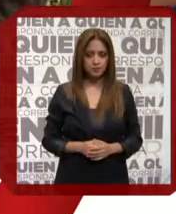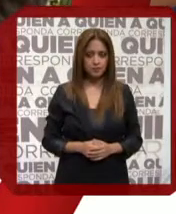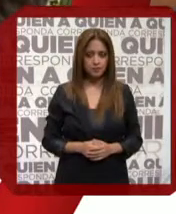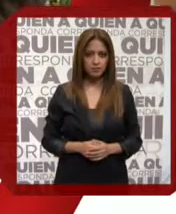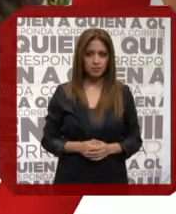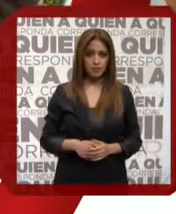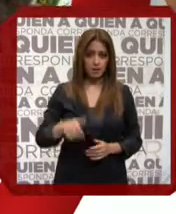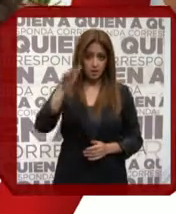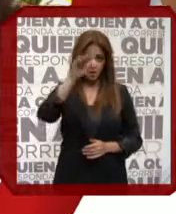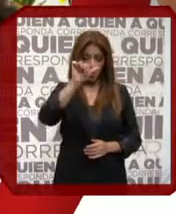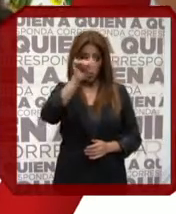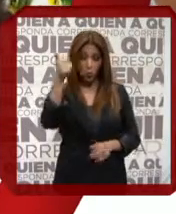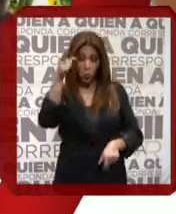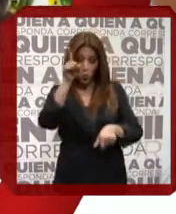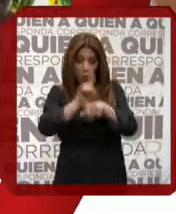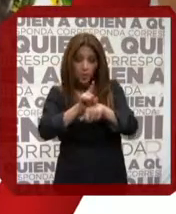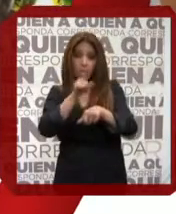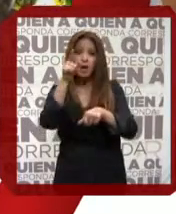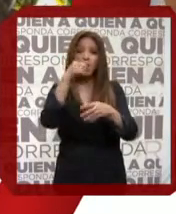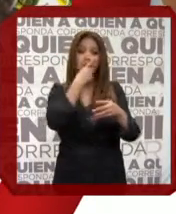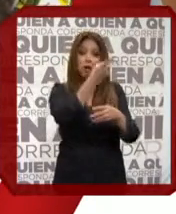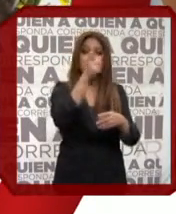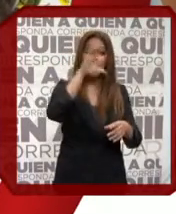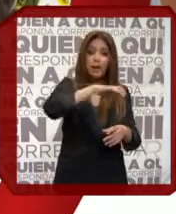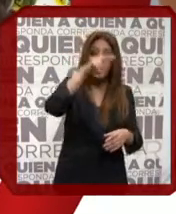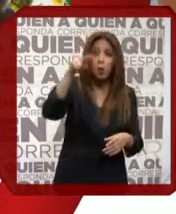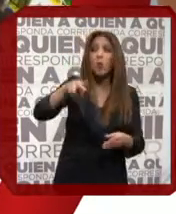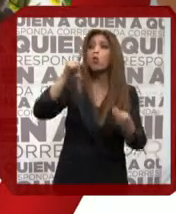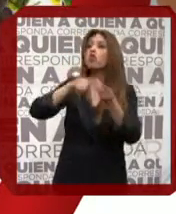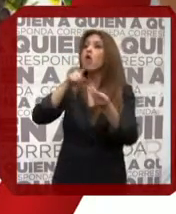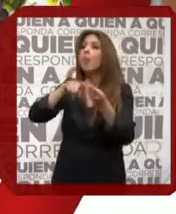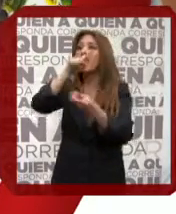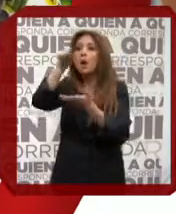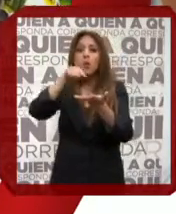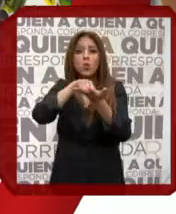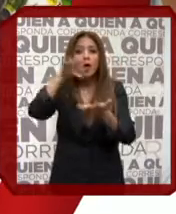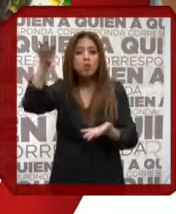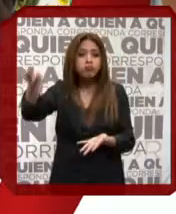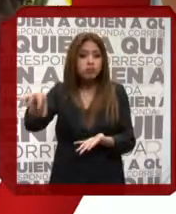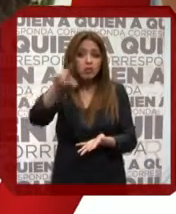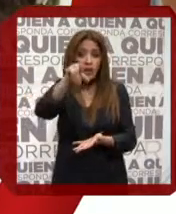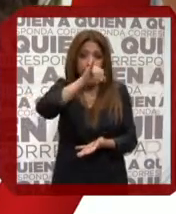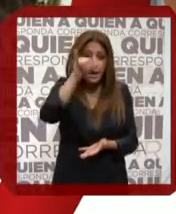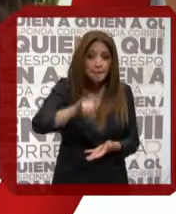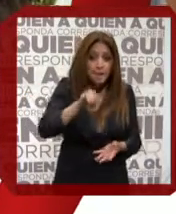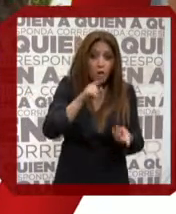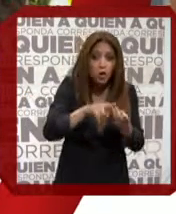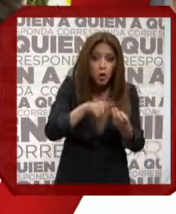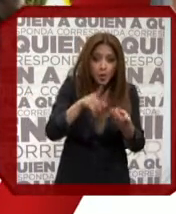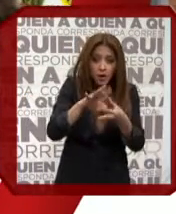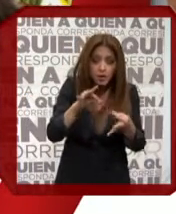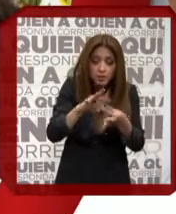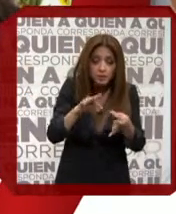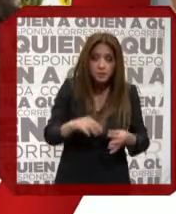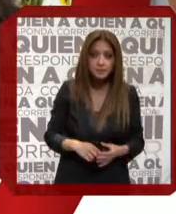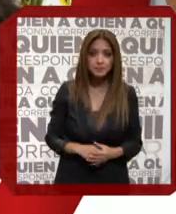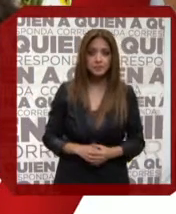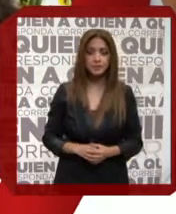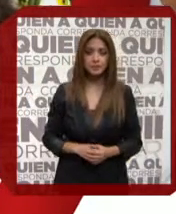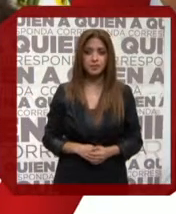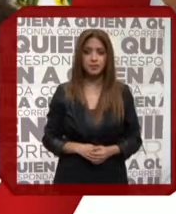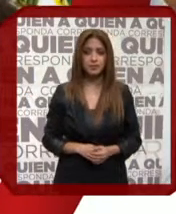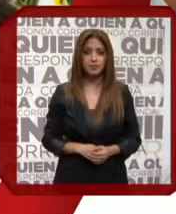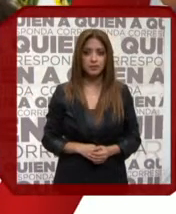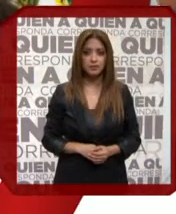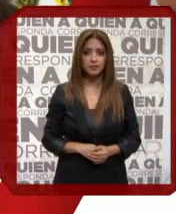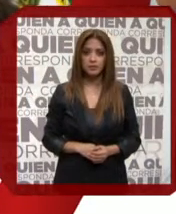su ubicación? ¿Te comentaron si ellos estaban en Cancún directamente o no, nunca mencionaron en qué parte ellos estaban laborando? De hecho, lo tienen tan